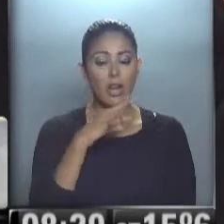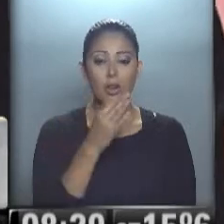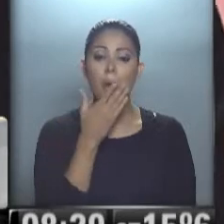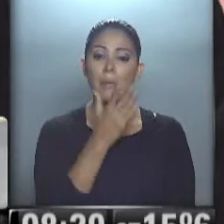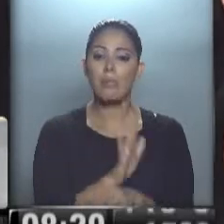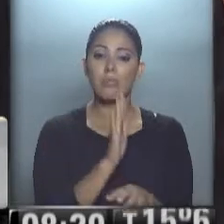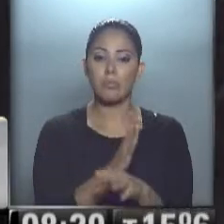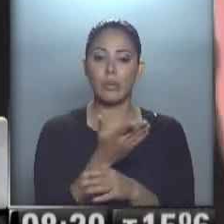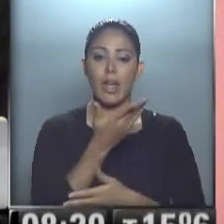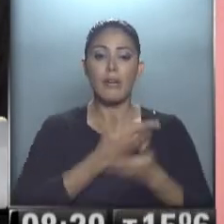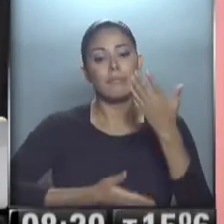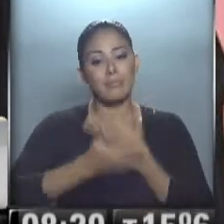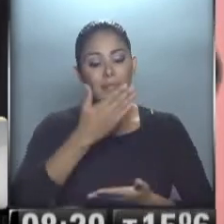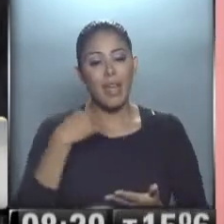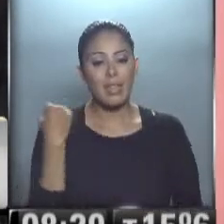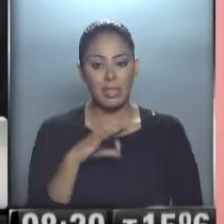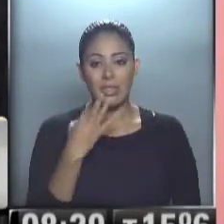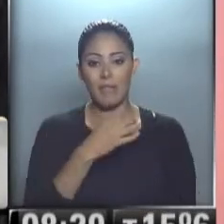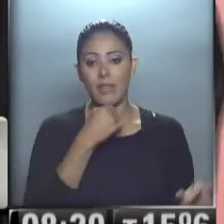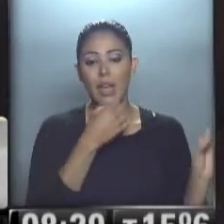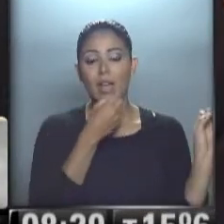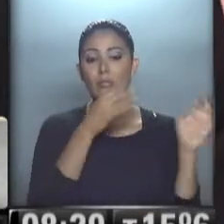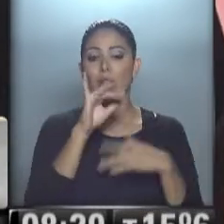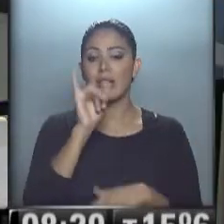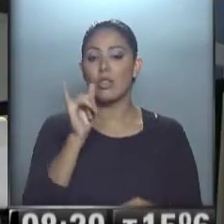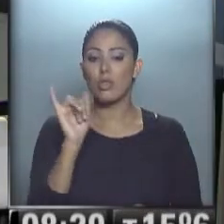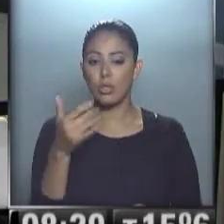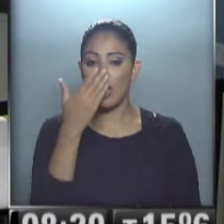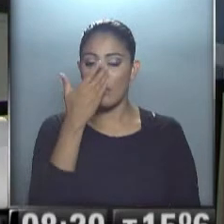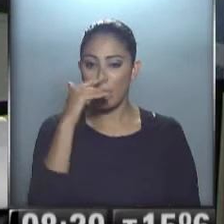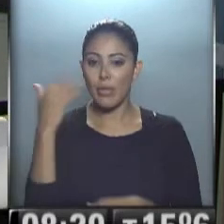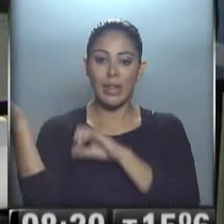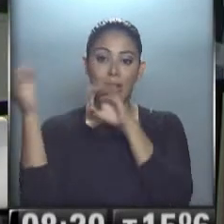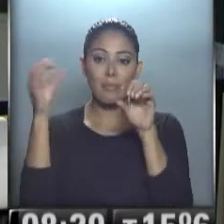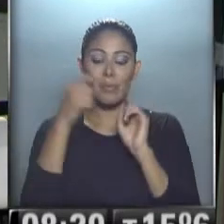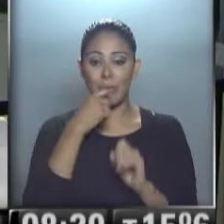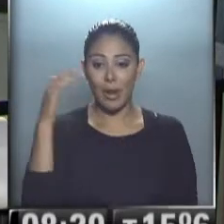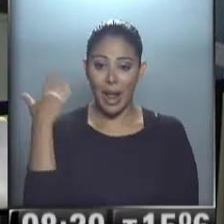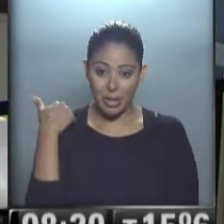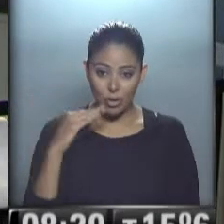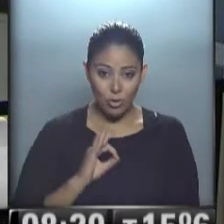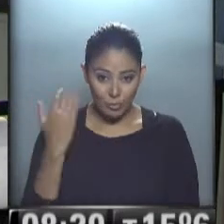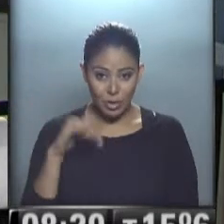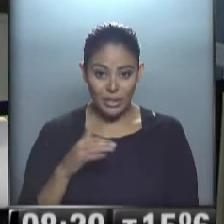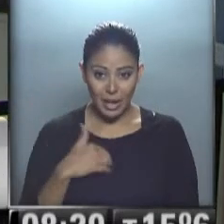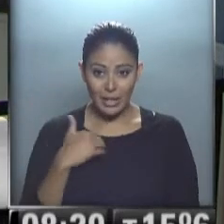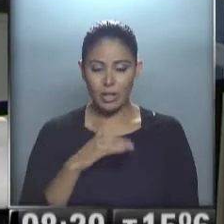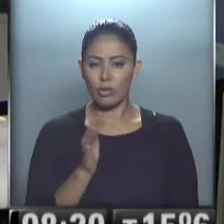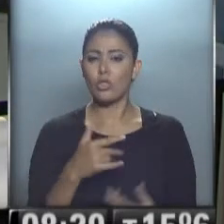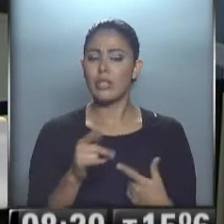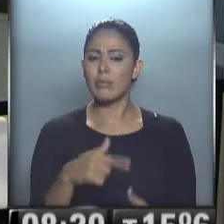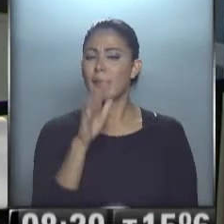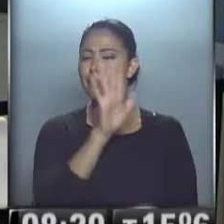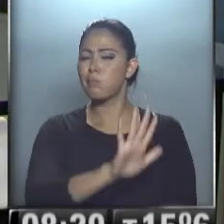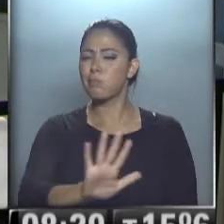método de compensación tenían que exportar lo que fuera para poder importar esto lo que pasó el año pasado en argentina esto se convirtió en una